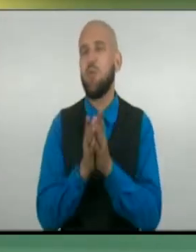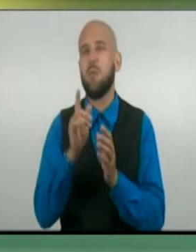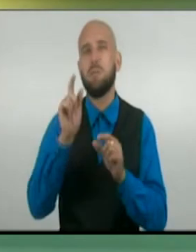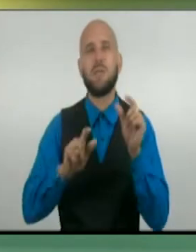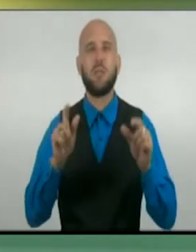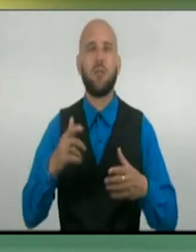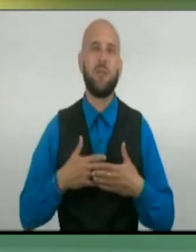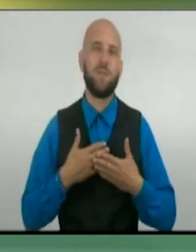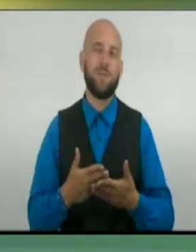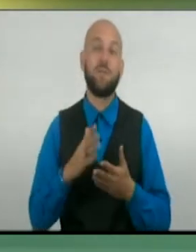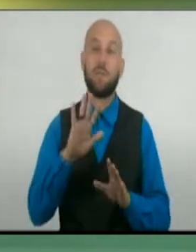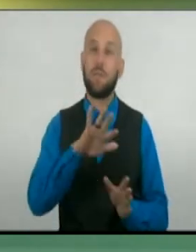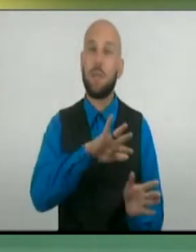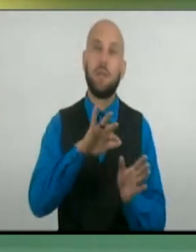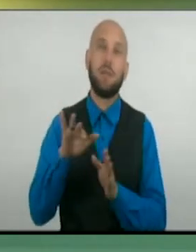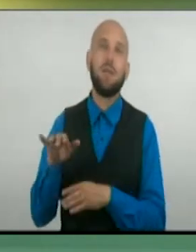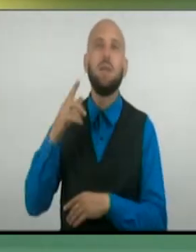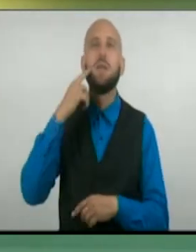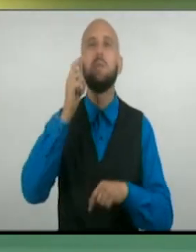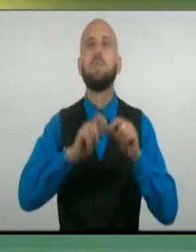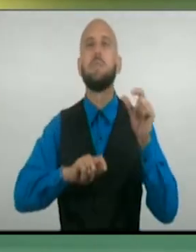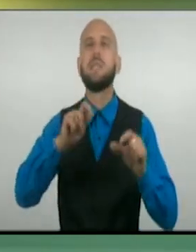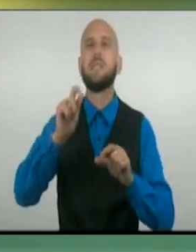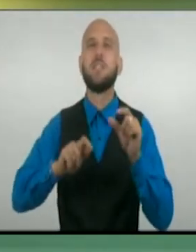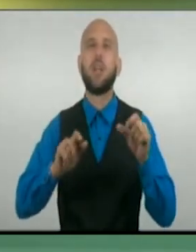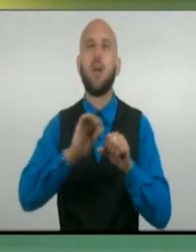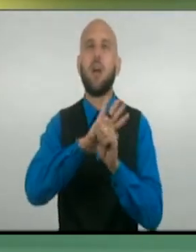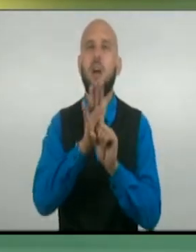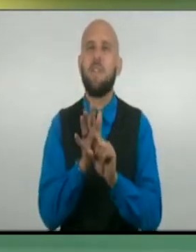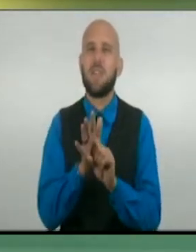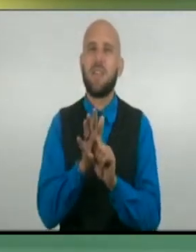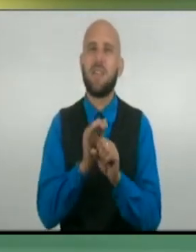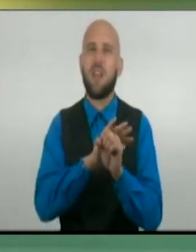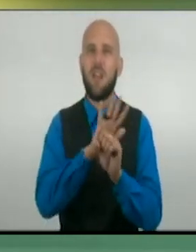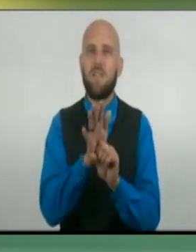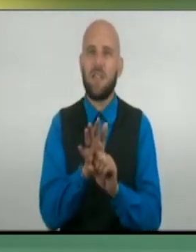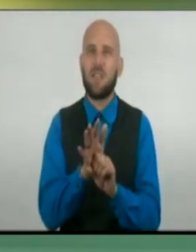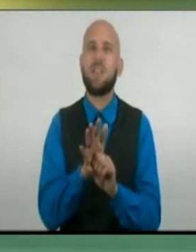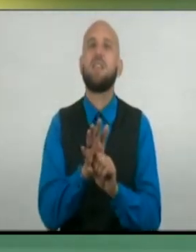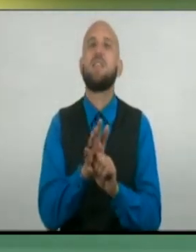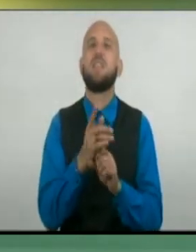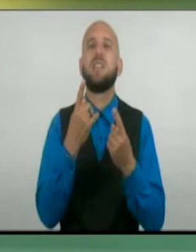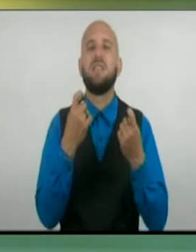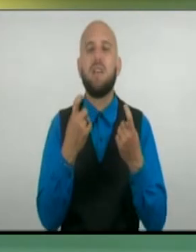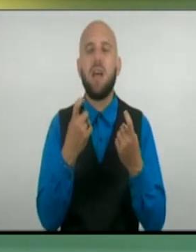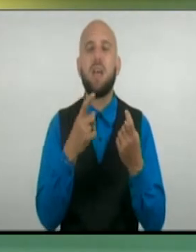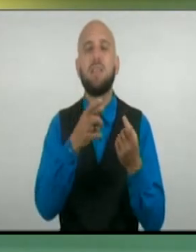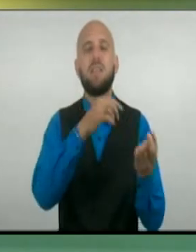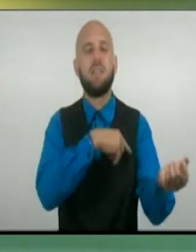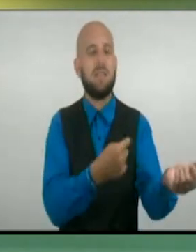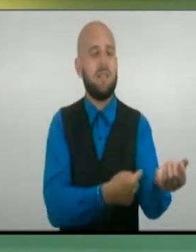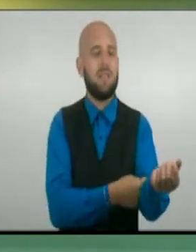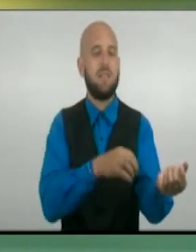y hicimos mucho trabajo con los donantes de la cód y televisivos y radiales también